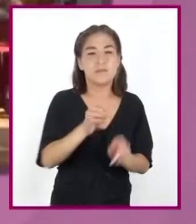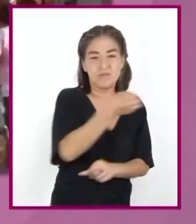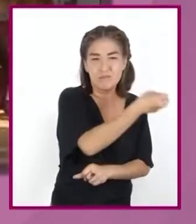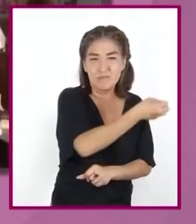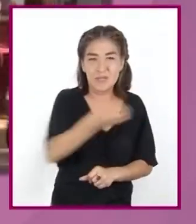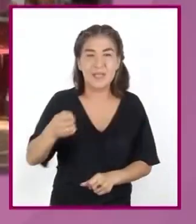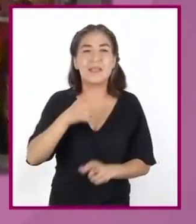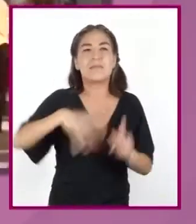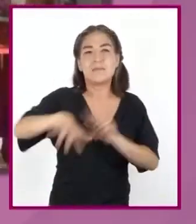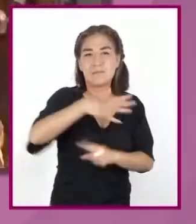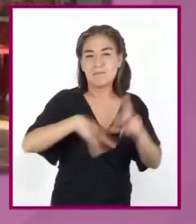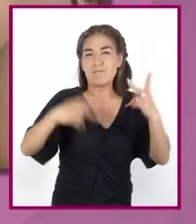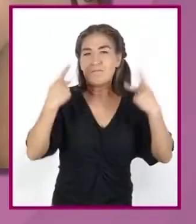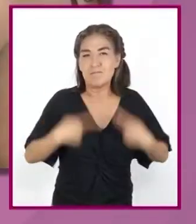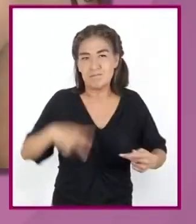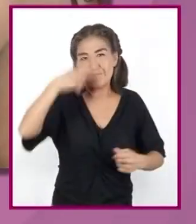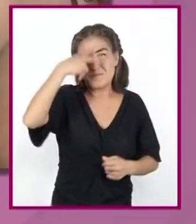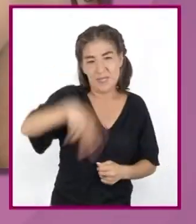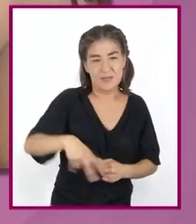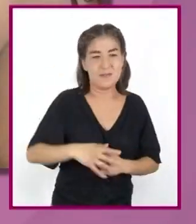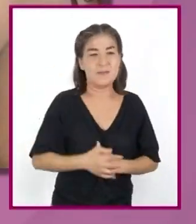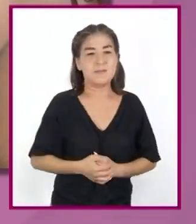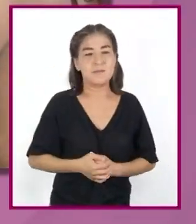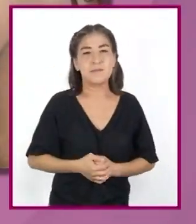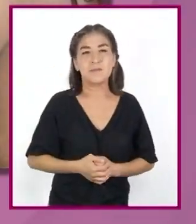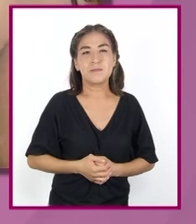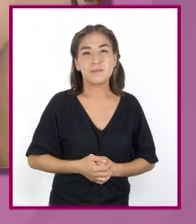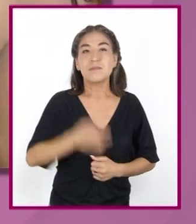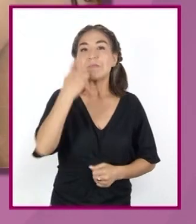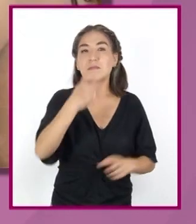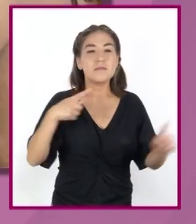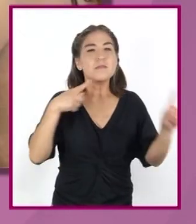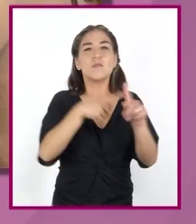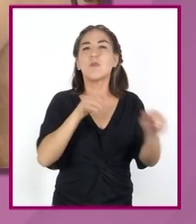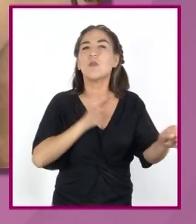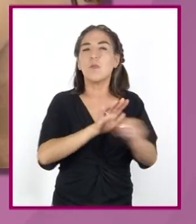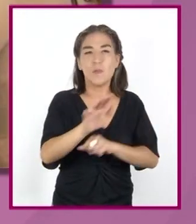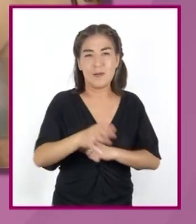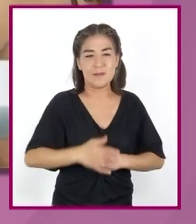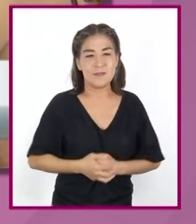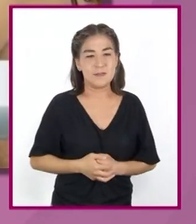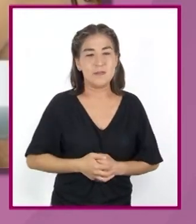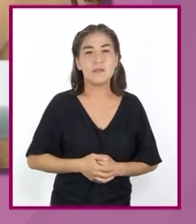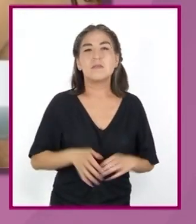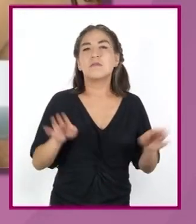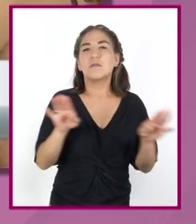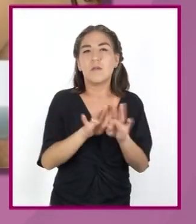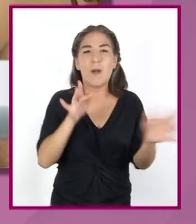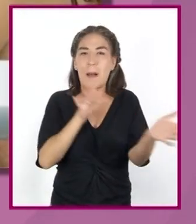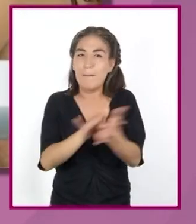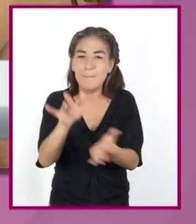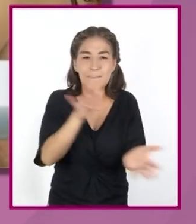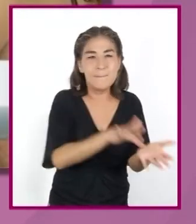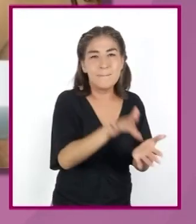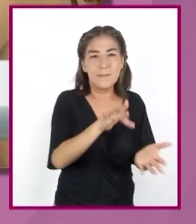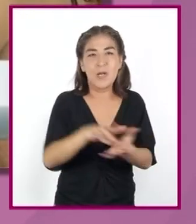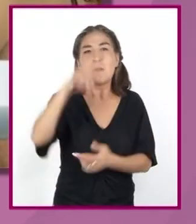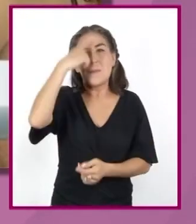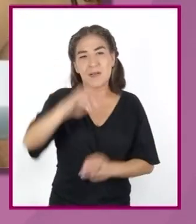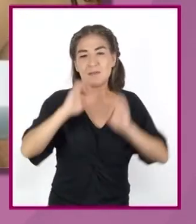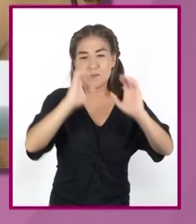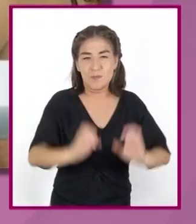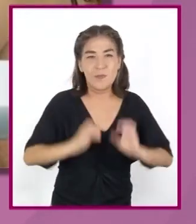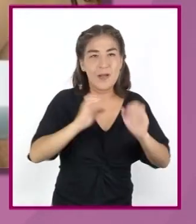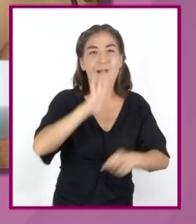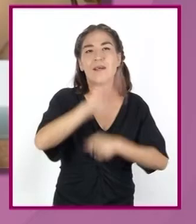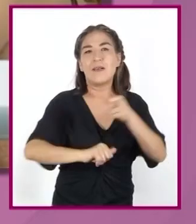para la sociedad mexicana. Al final del día nuestra misión es contribuir a la conservación